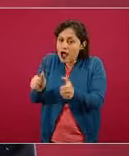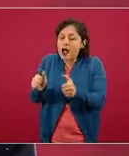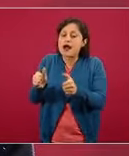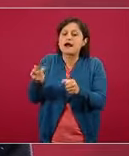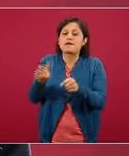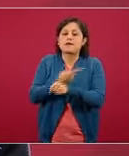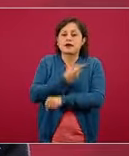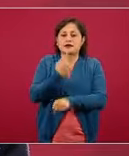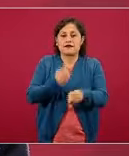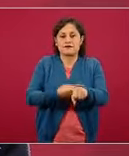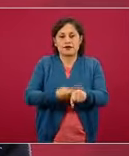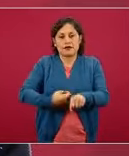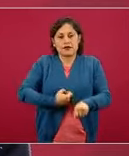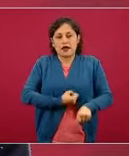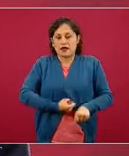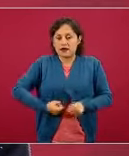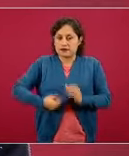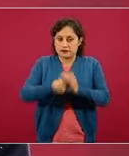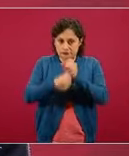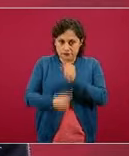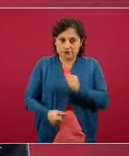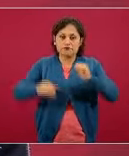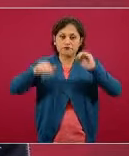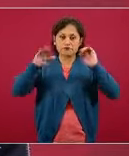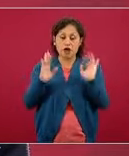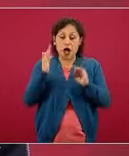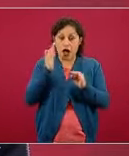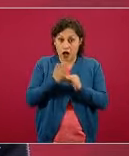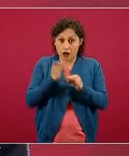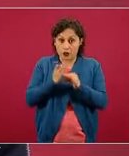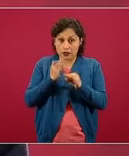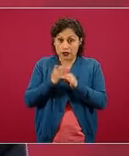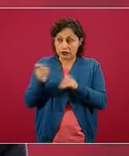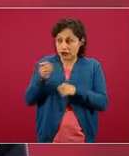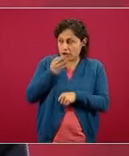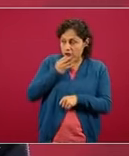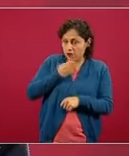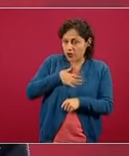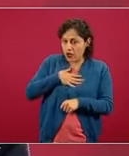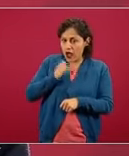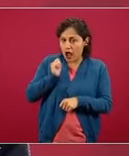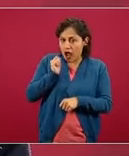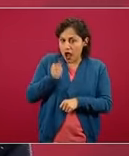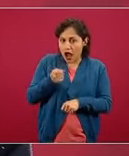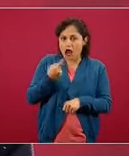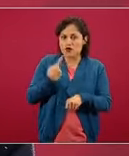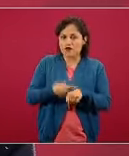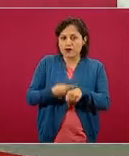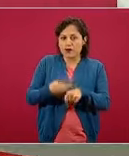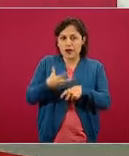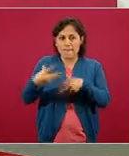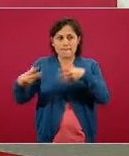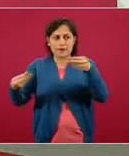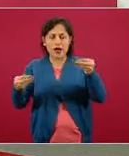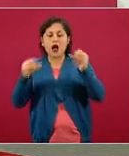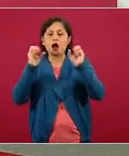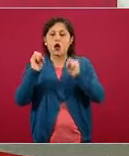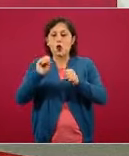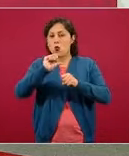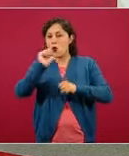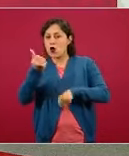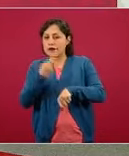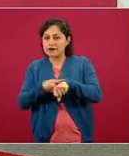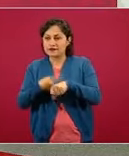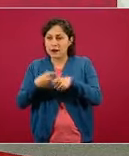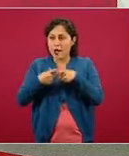microorganismos que en su momento pueden participar. Hasta el momento no hemos tenido ningún incremento ni de uno ni del otro. Está